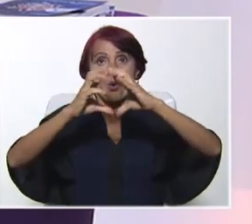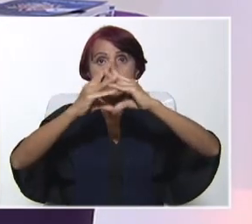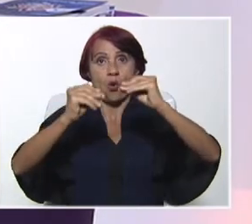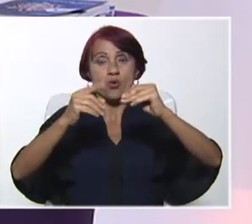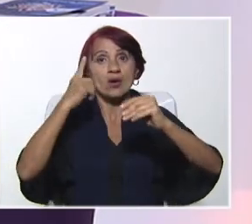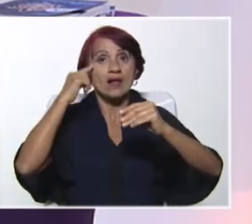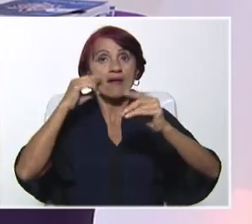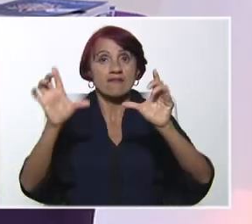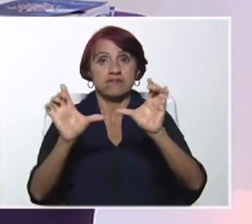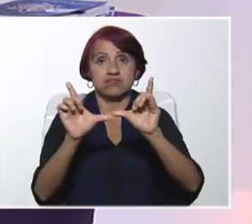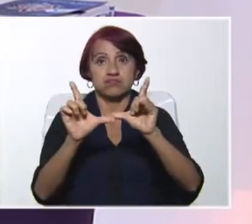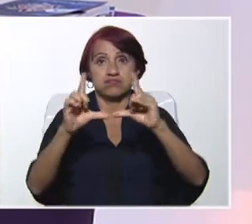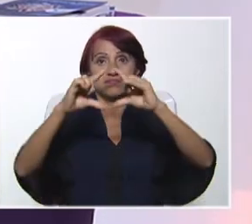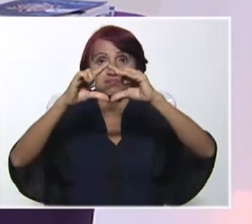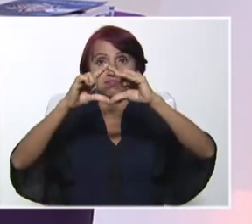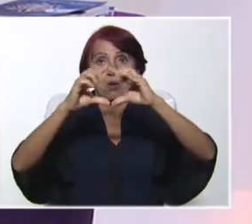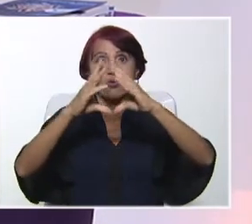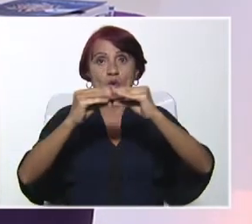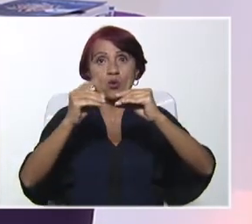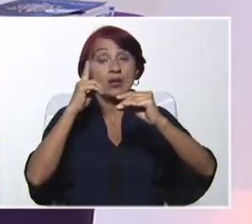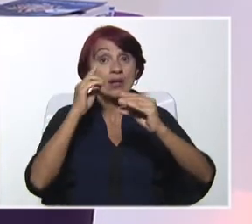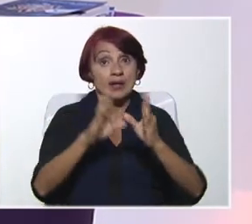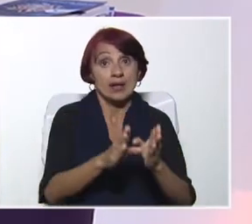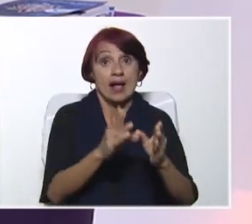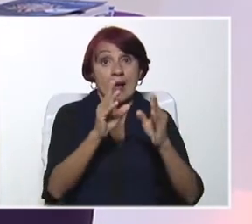AB, y tenemos el segundo lado,